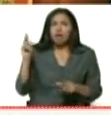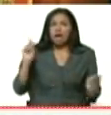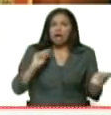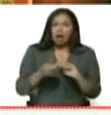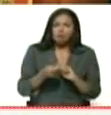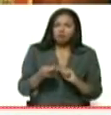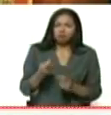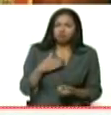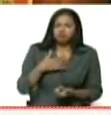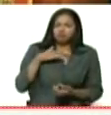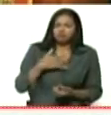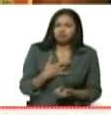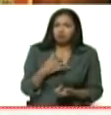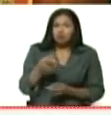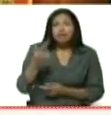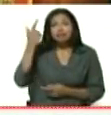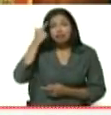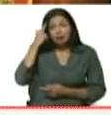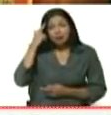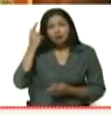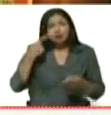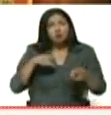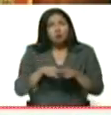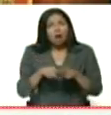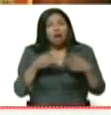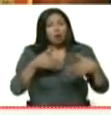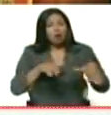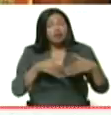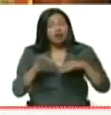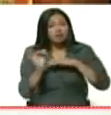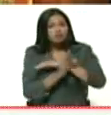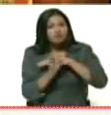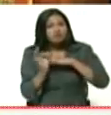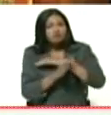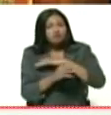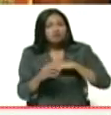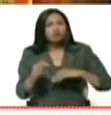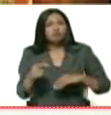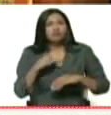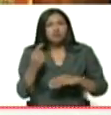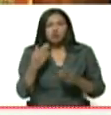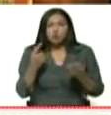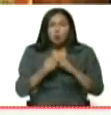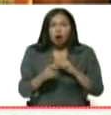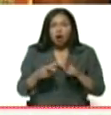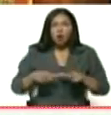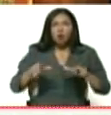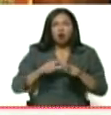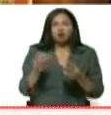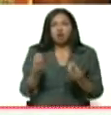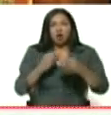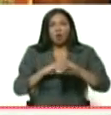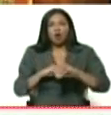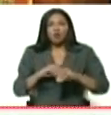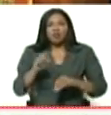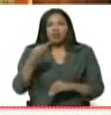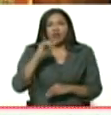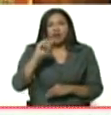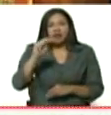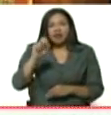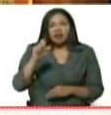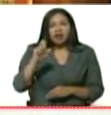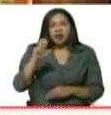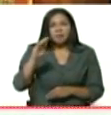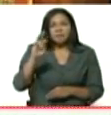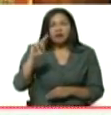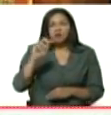Que como ustedes saben es un territorio controvertido y que a través del Acuerdo de Ginebra de